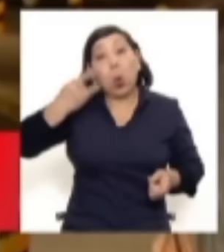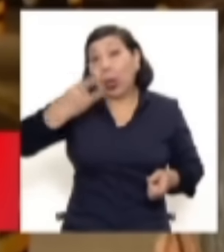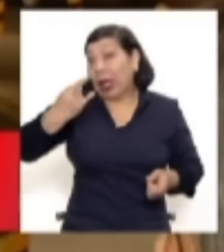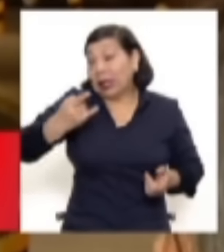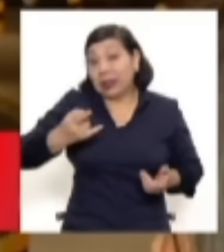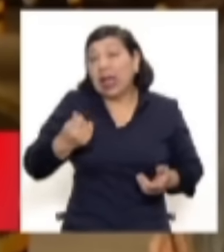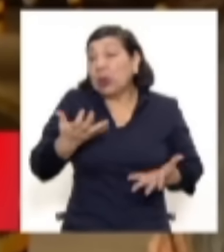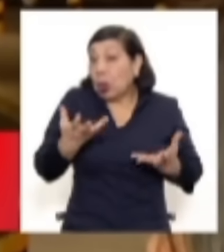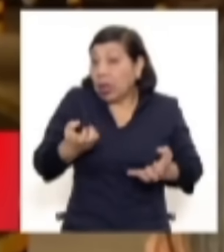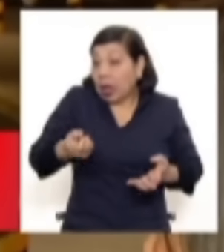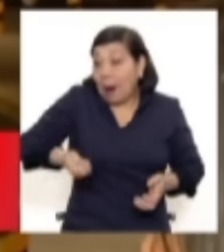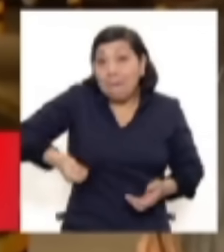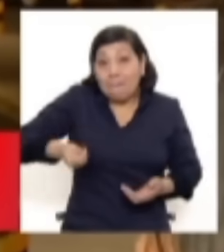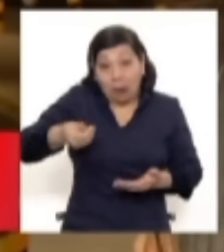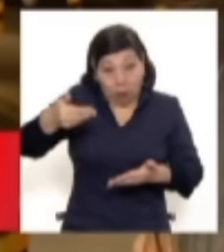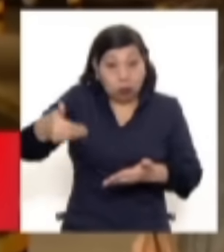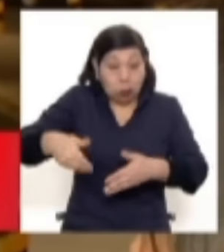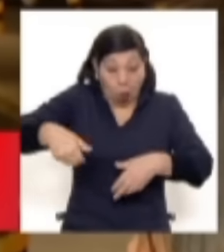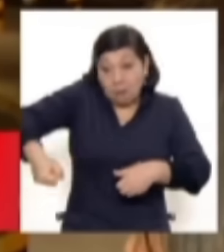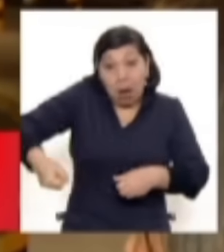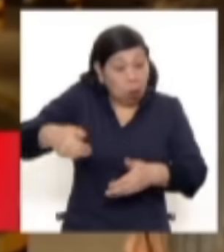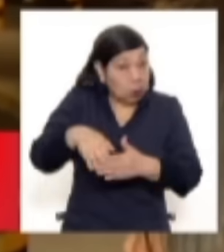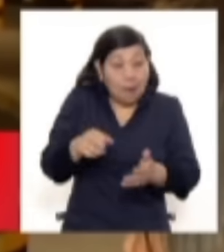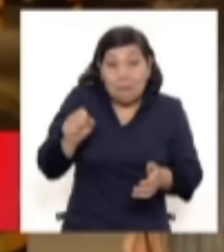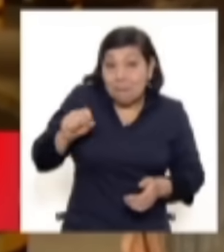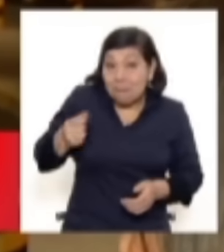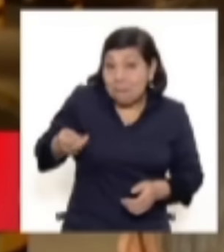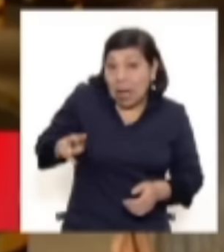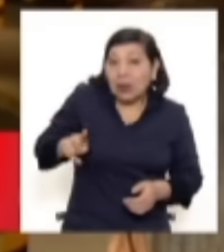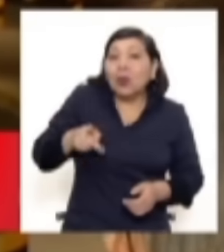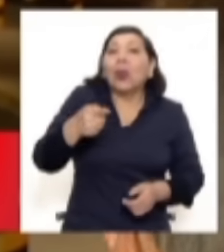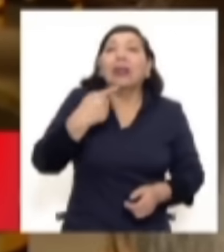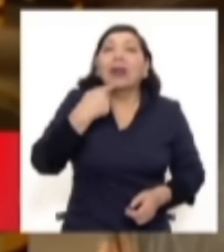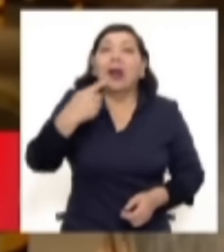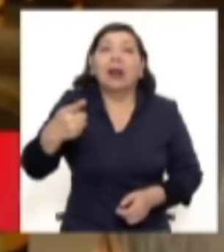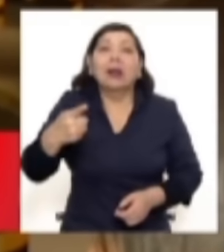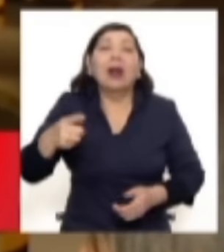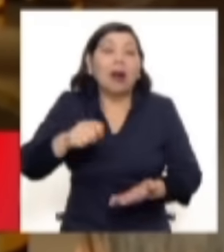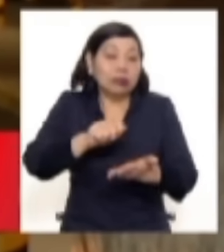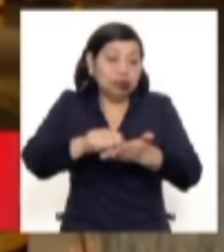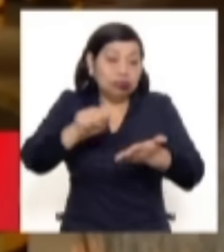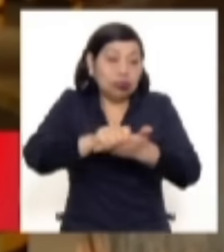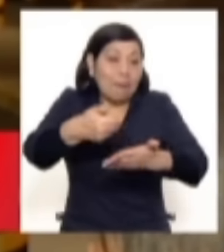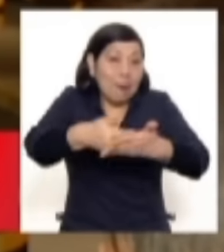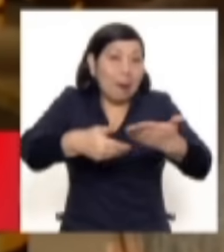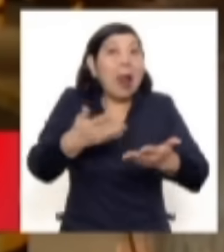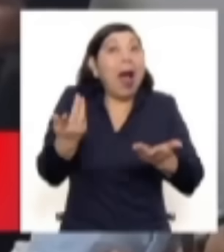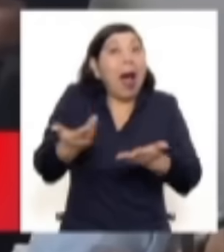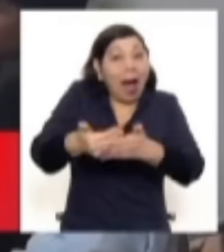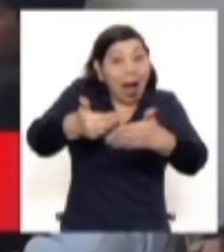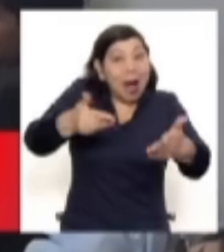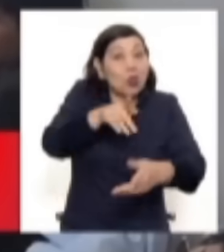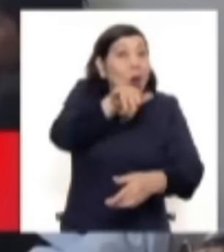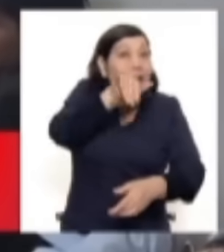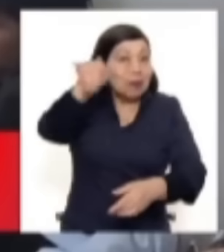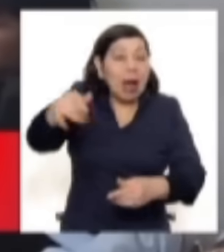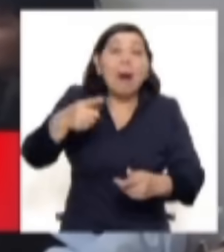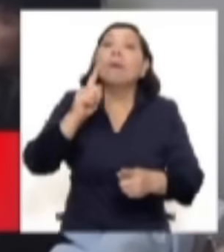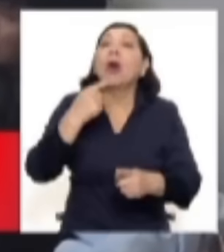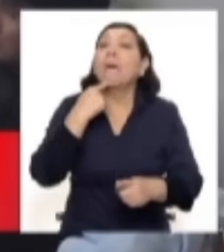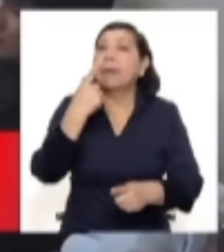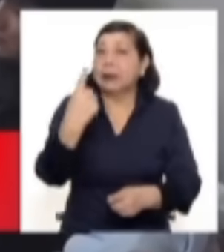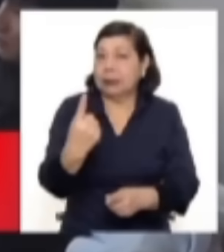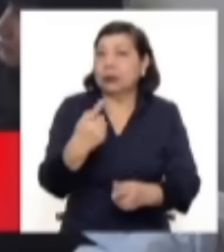emergencia desea una cantidad superior tiene que declararlo acá declararlo antes de abordar el avión la